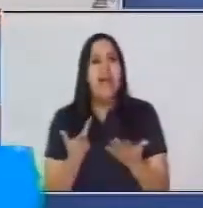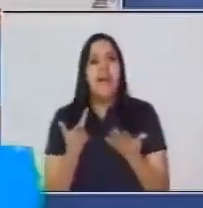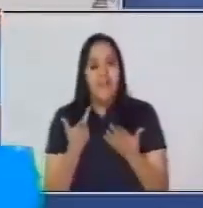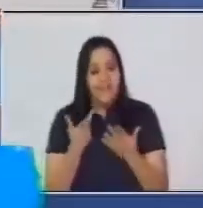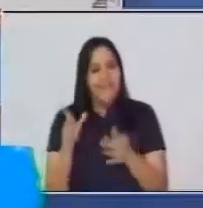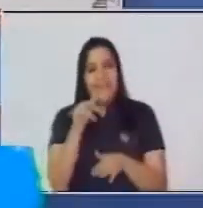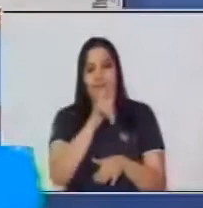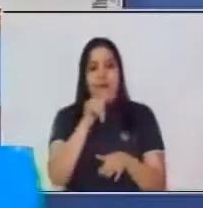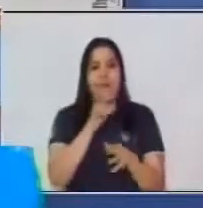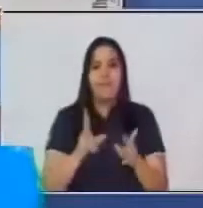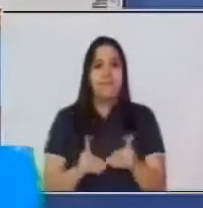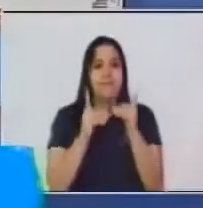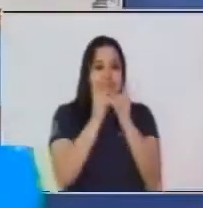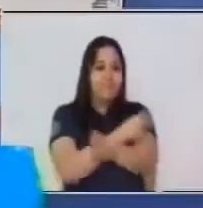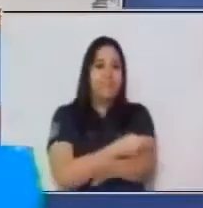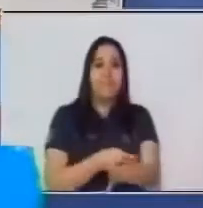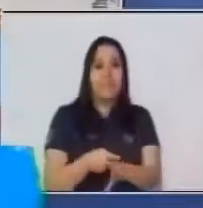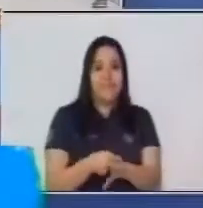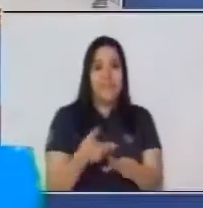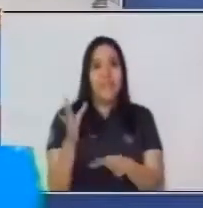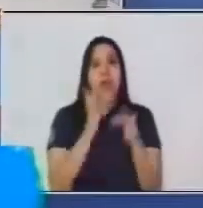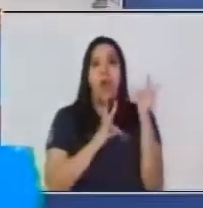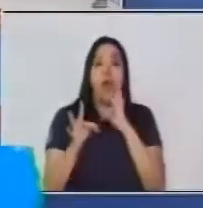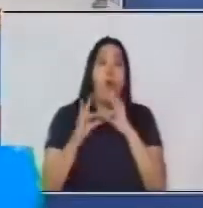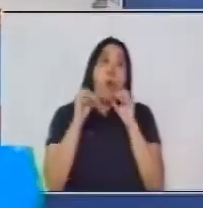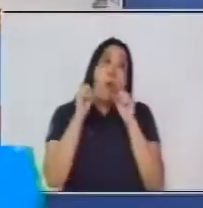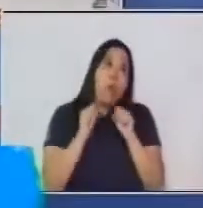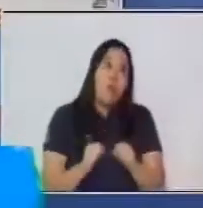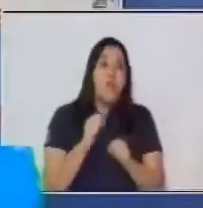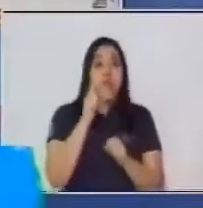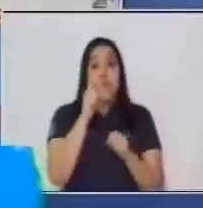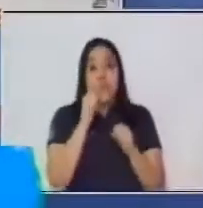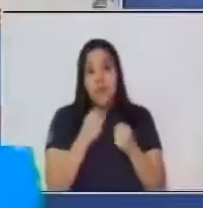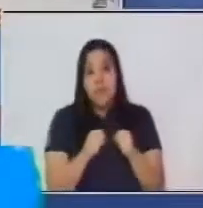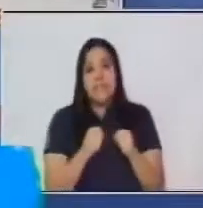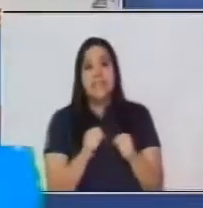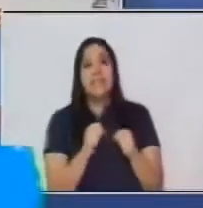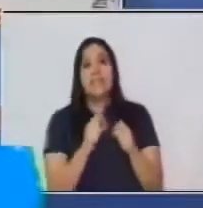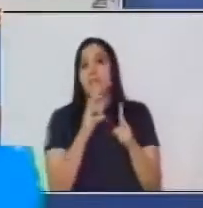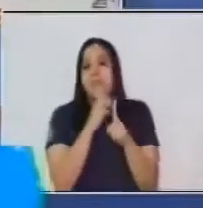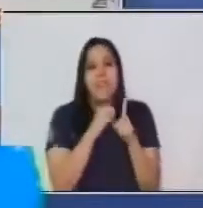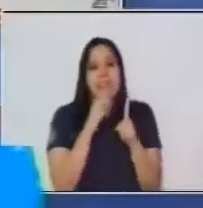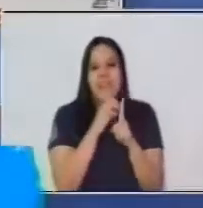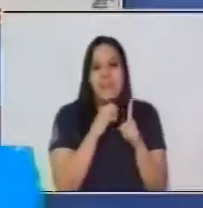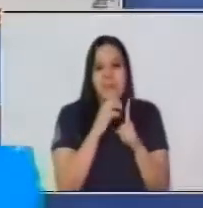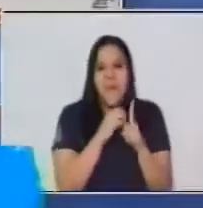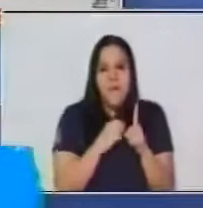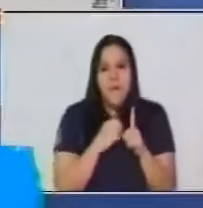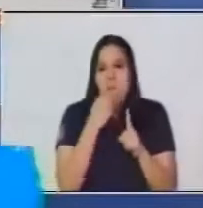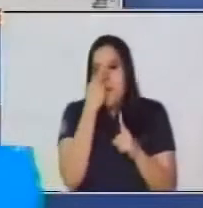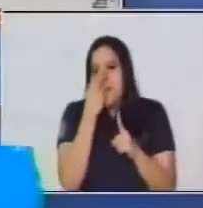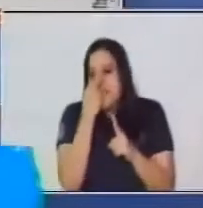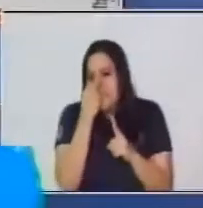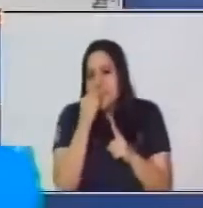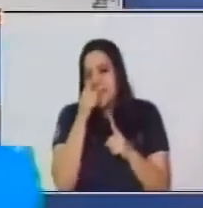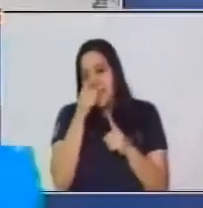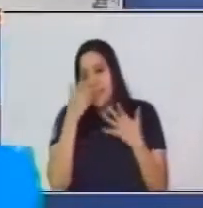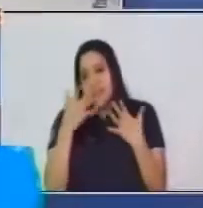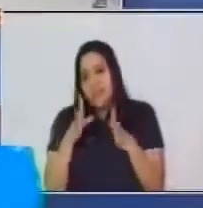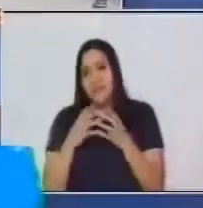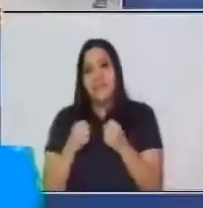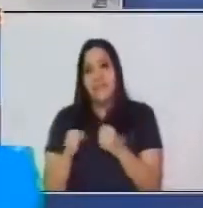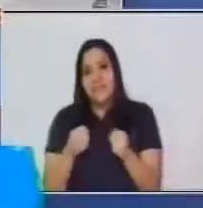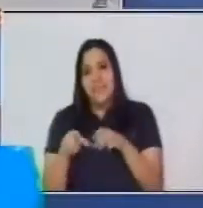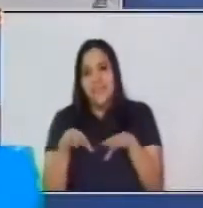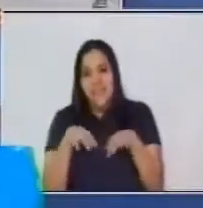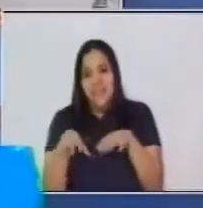¿Y qué forma de humor o de reírte puedes desarrollar a partir de lo que te sucedió? ¿Por qué?